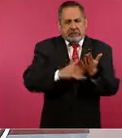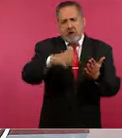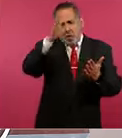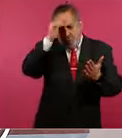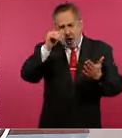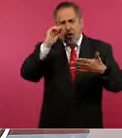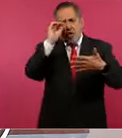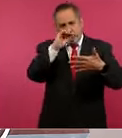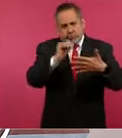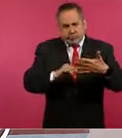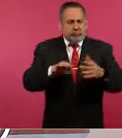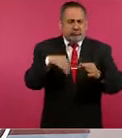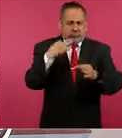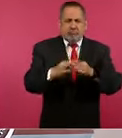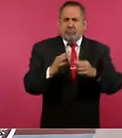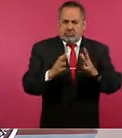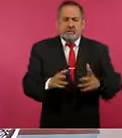acuerdos